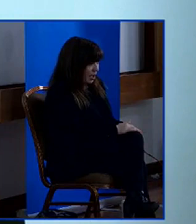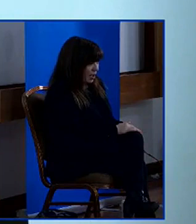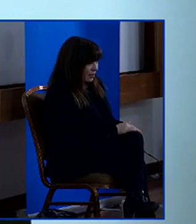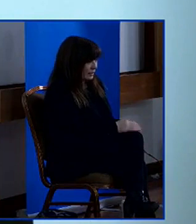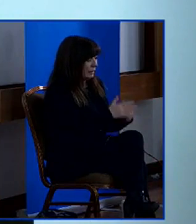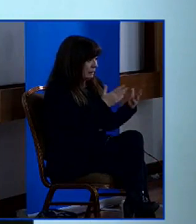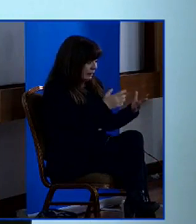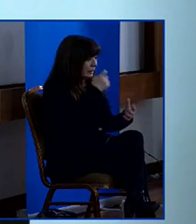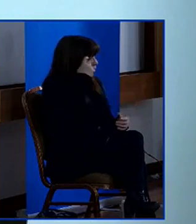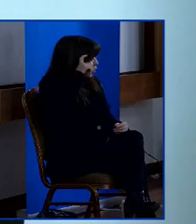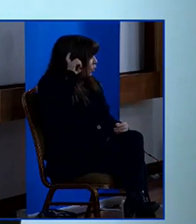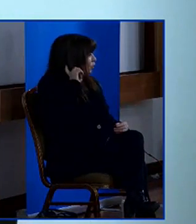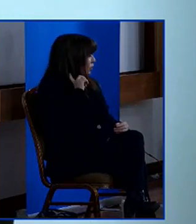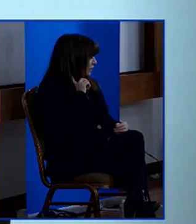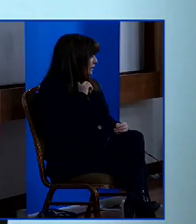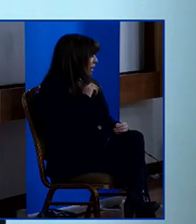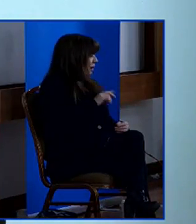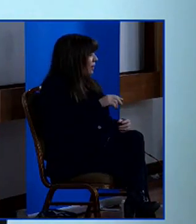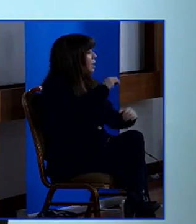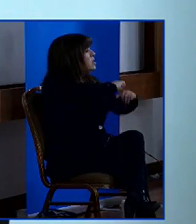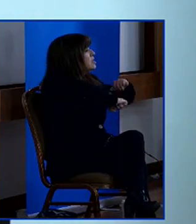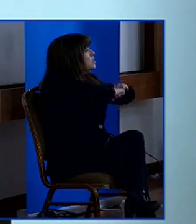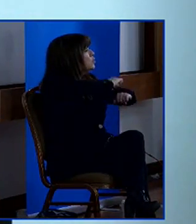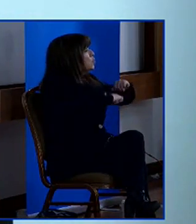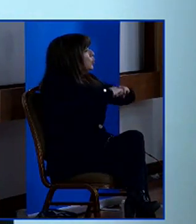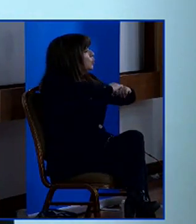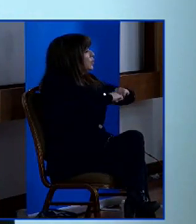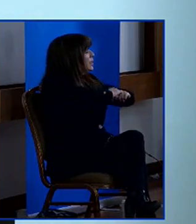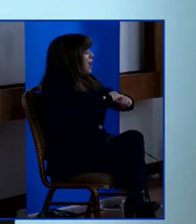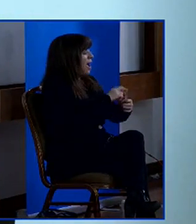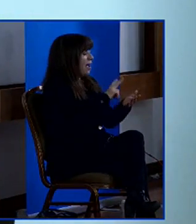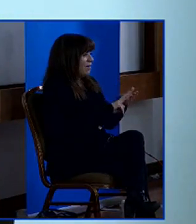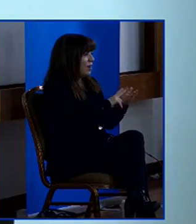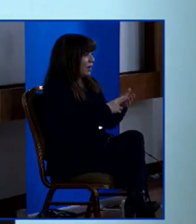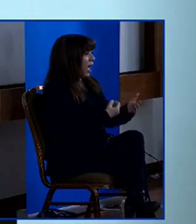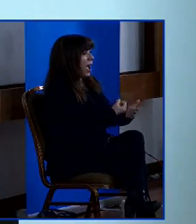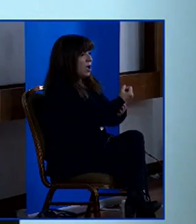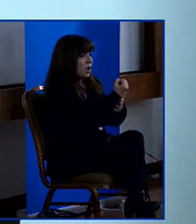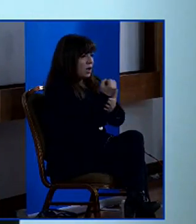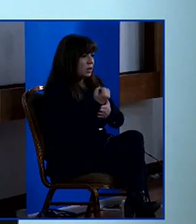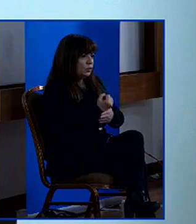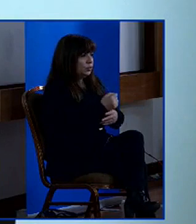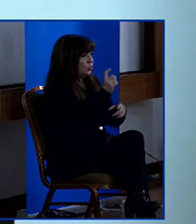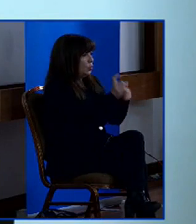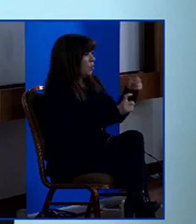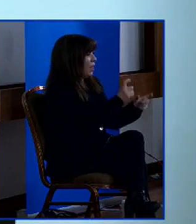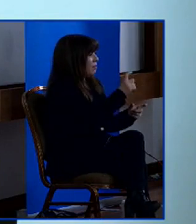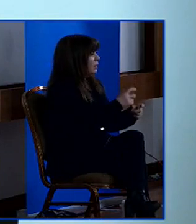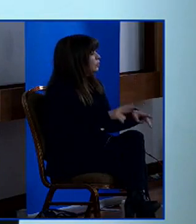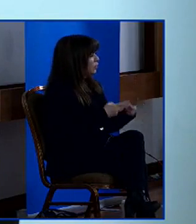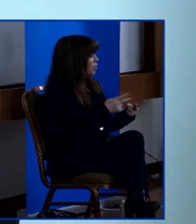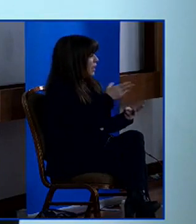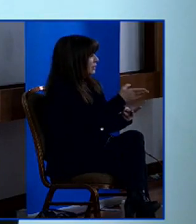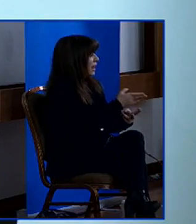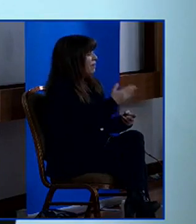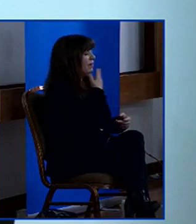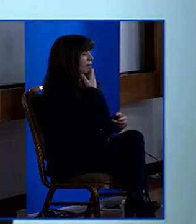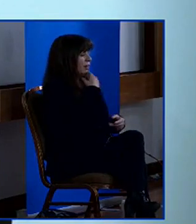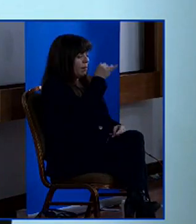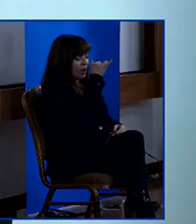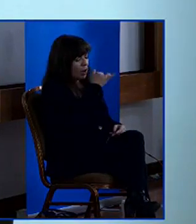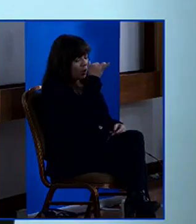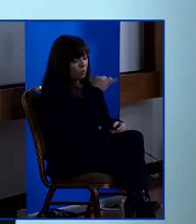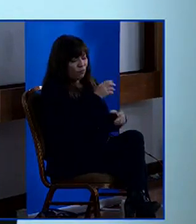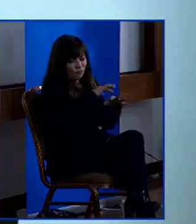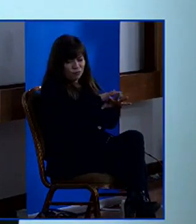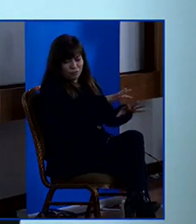somos conscientes que estamos en una industria que es verdad que ayuda a las personas, que salva vidas, pero también contamina mucho. Entonces,